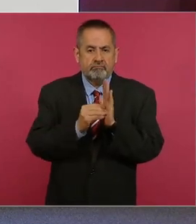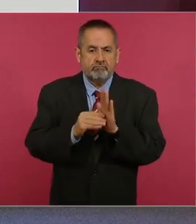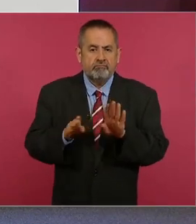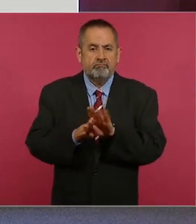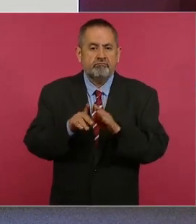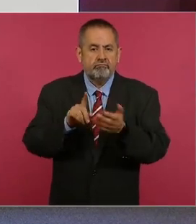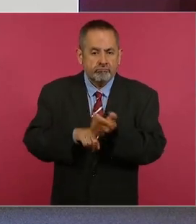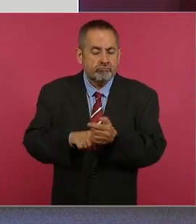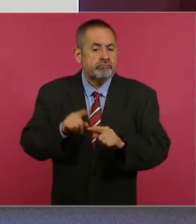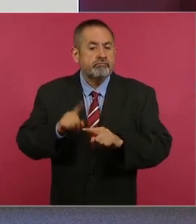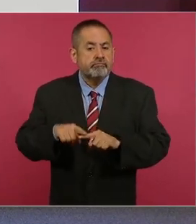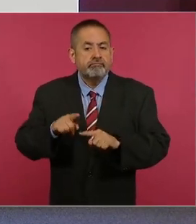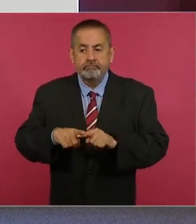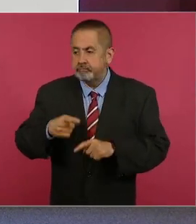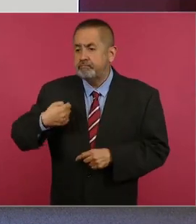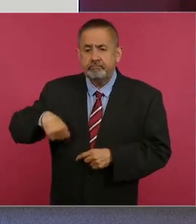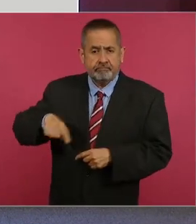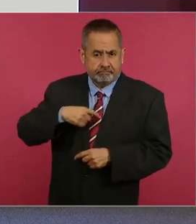conseguido por nosotros,